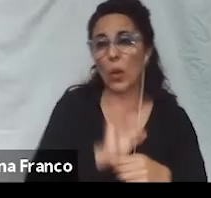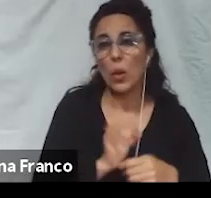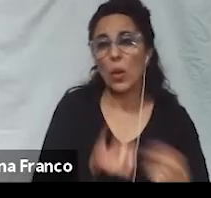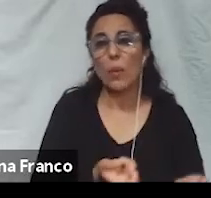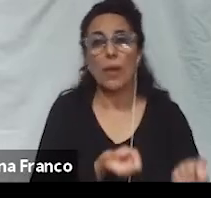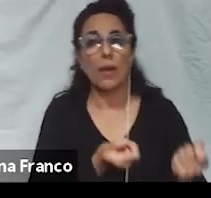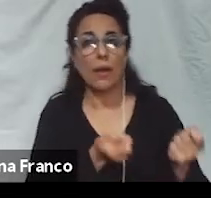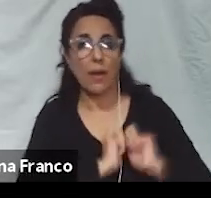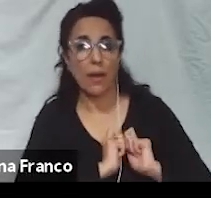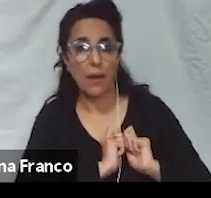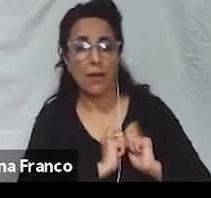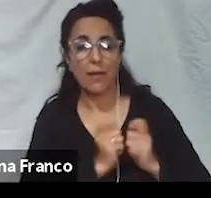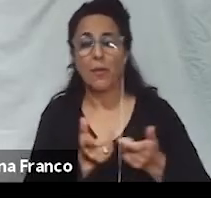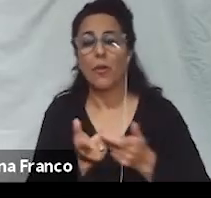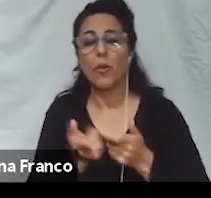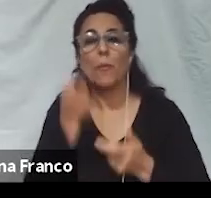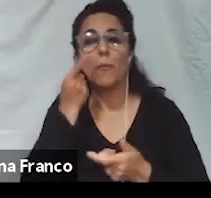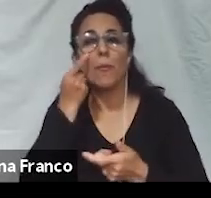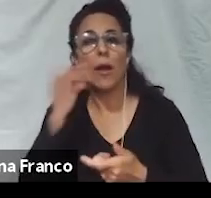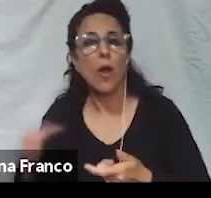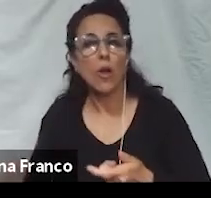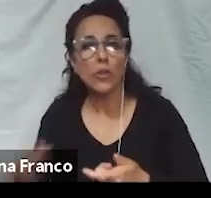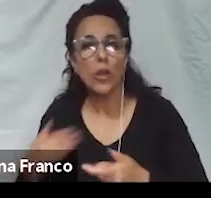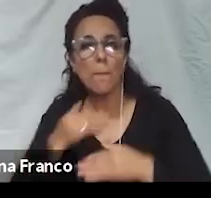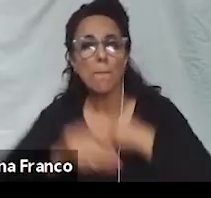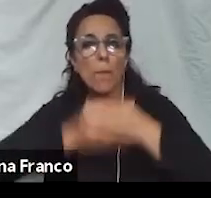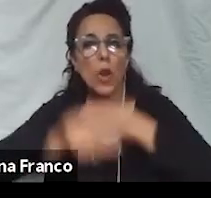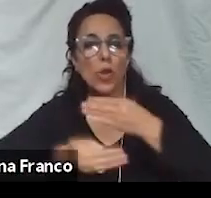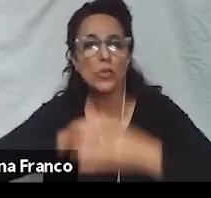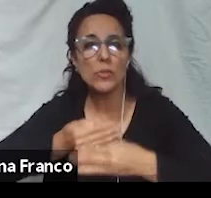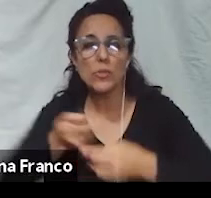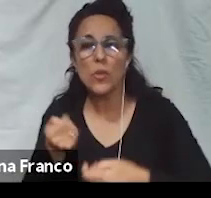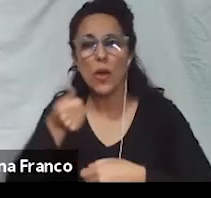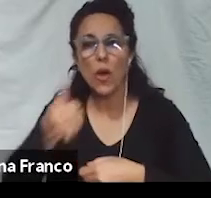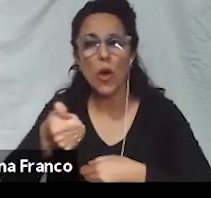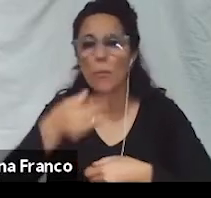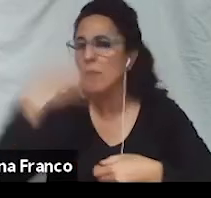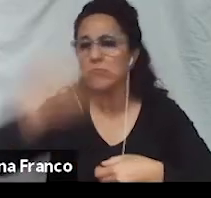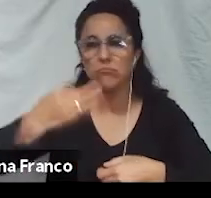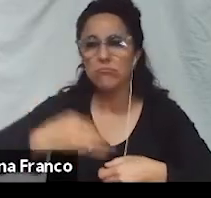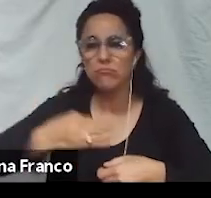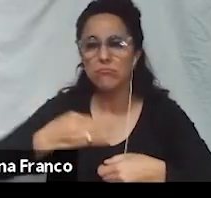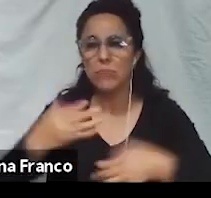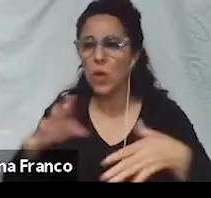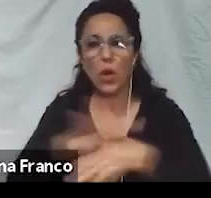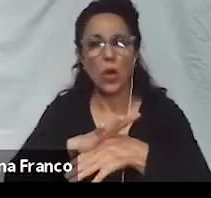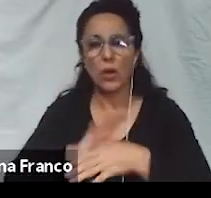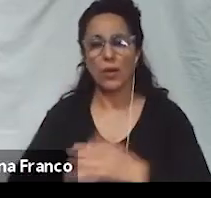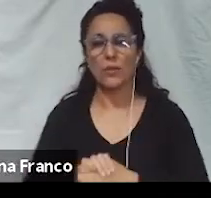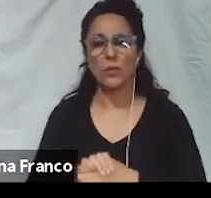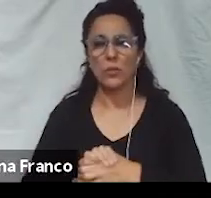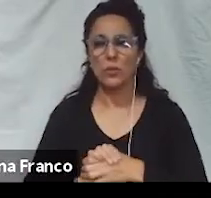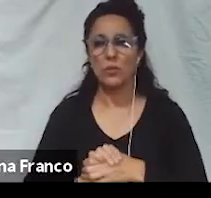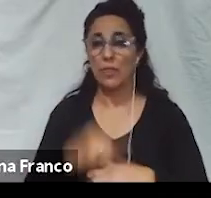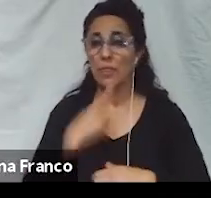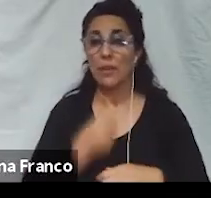tarjeta de regalo para que puedas hacer compras y testear que el proceso de compra se lleva correctamente. Entonces, tomar